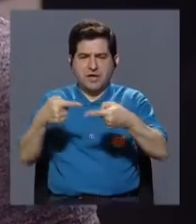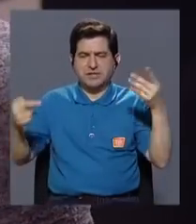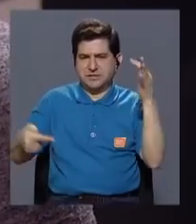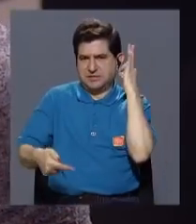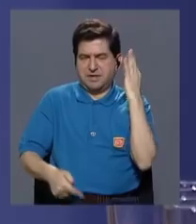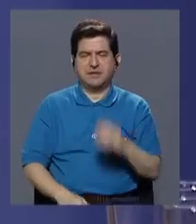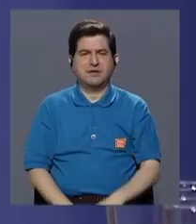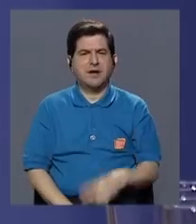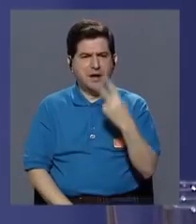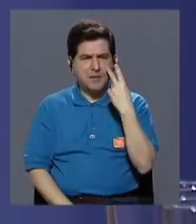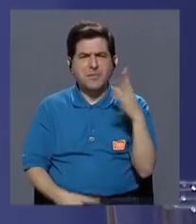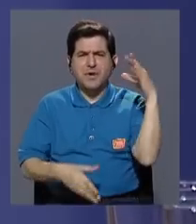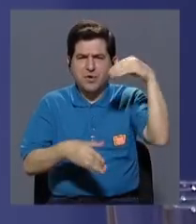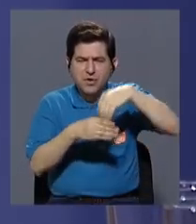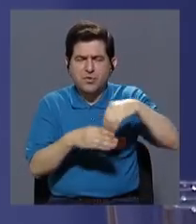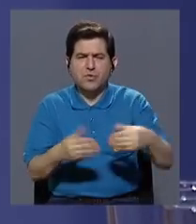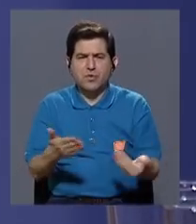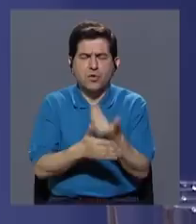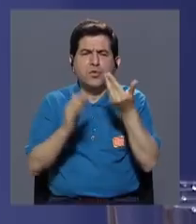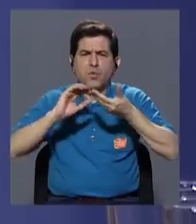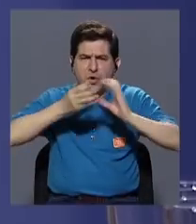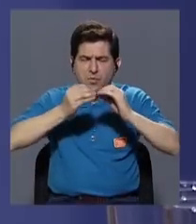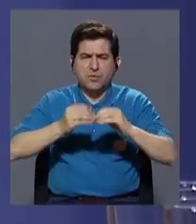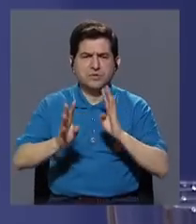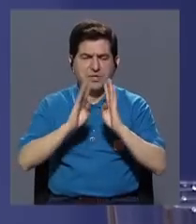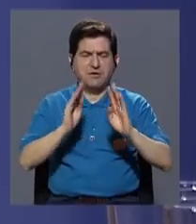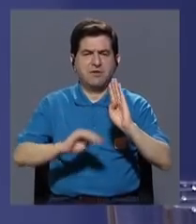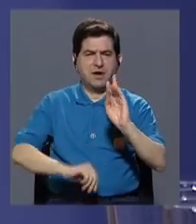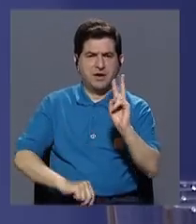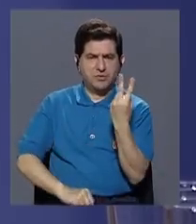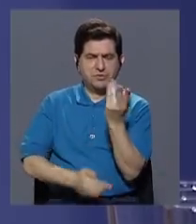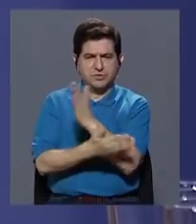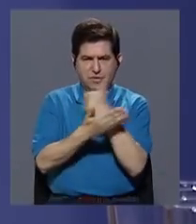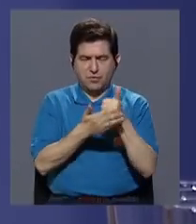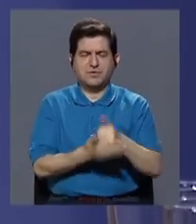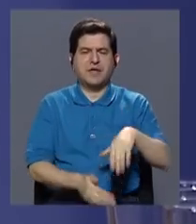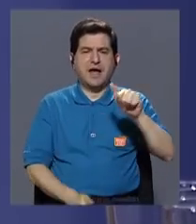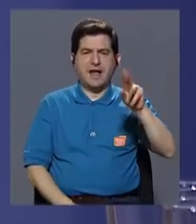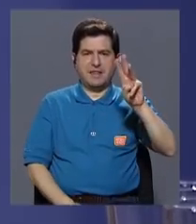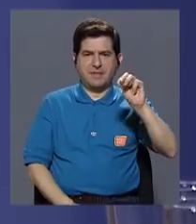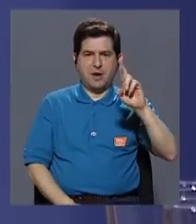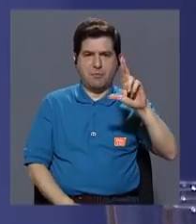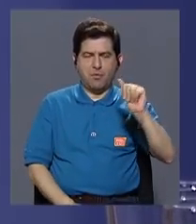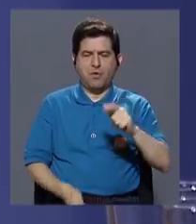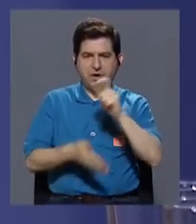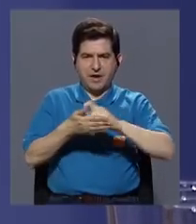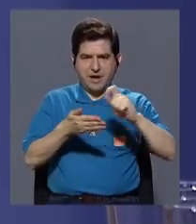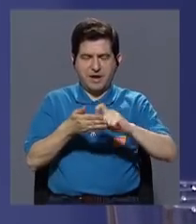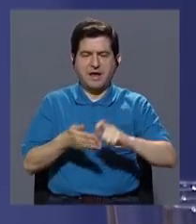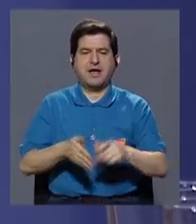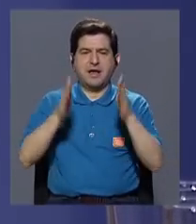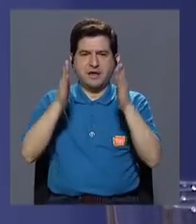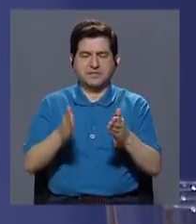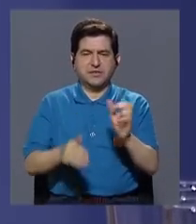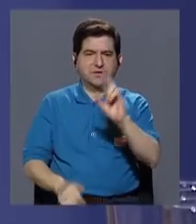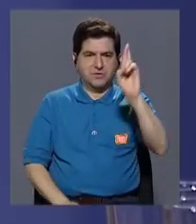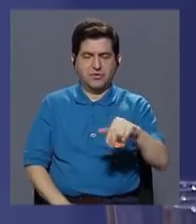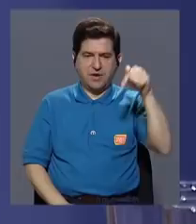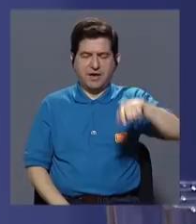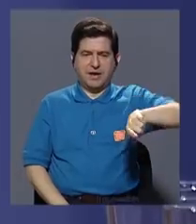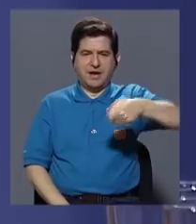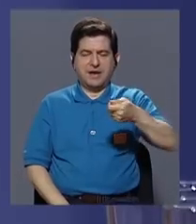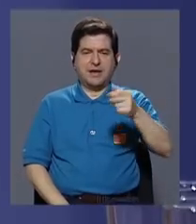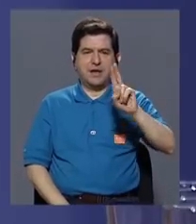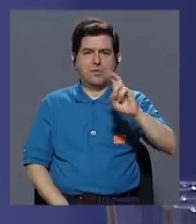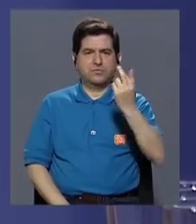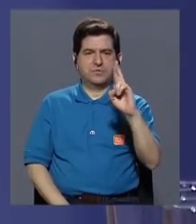mujer que debe incluirse datos muy recientes vamos a hablar de eso en el segundo bloque andrea mora escritora costarricense está con nosotros aquí en canal